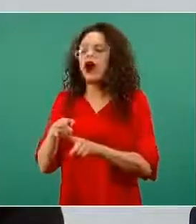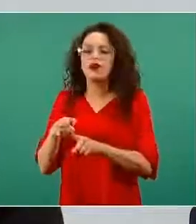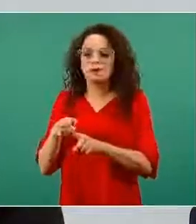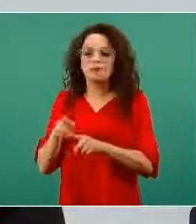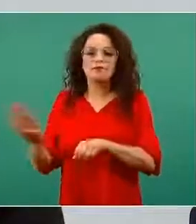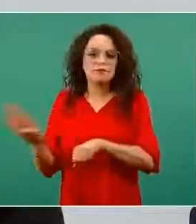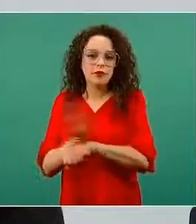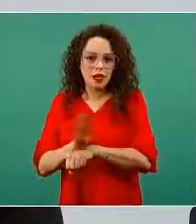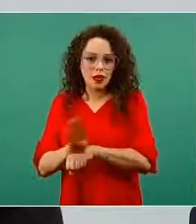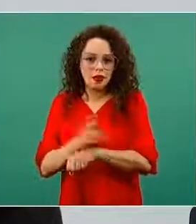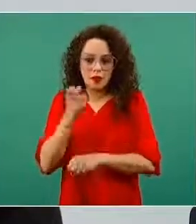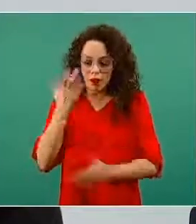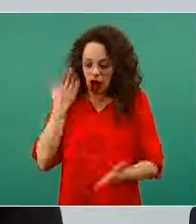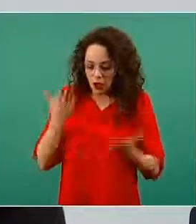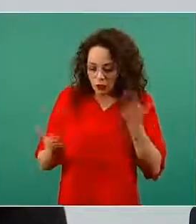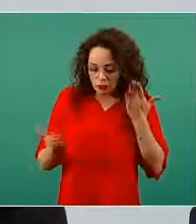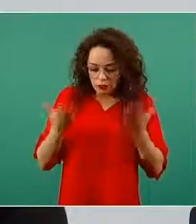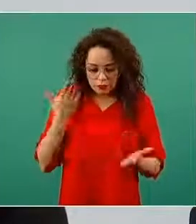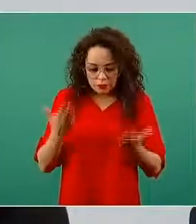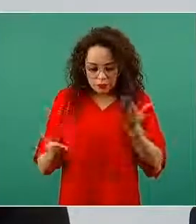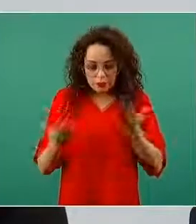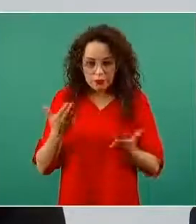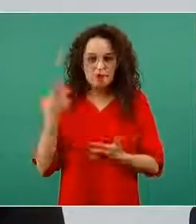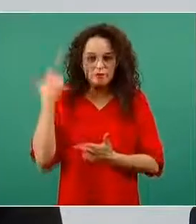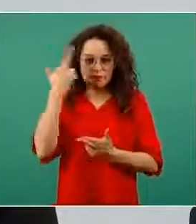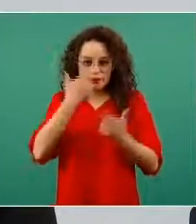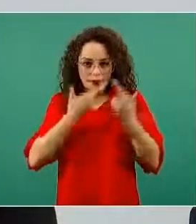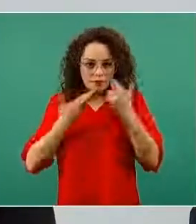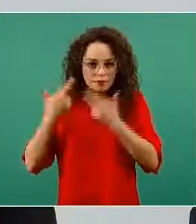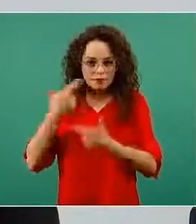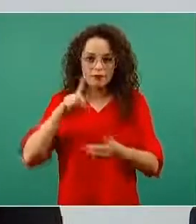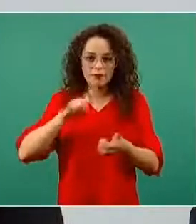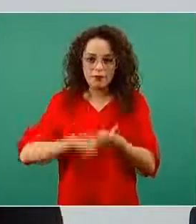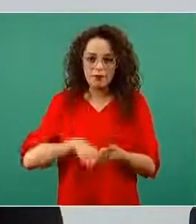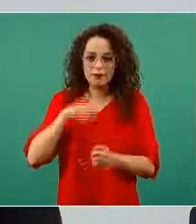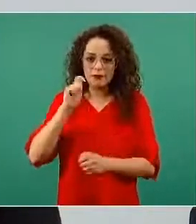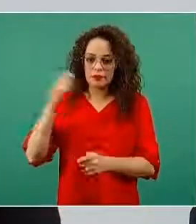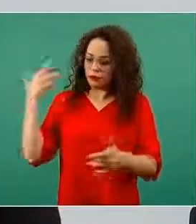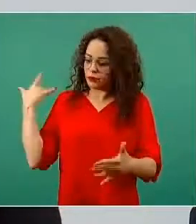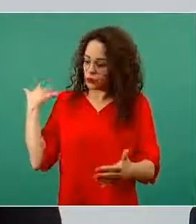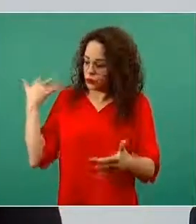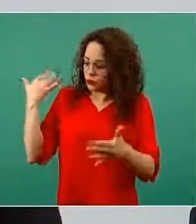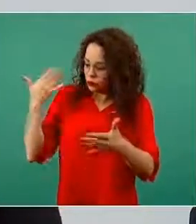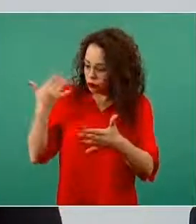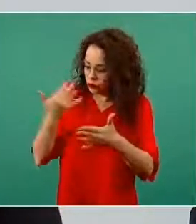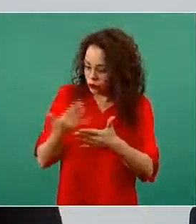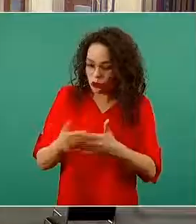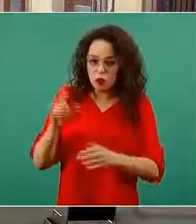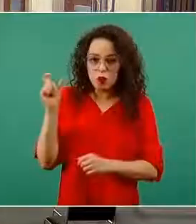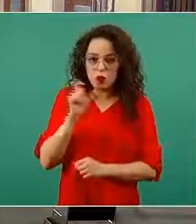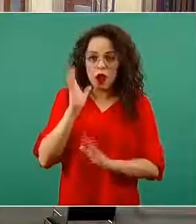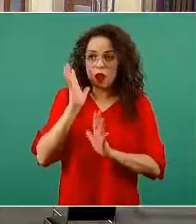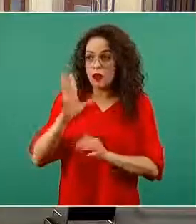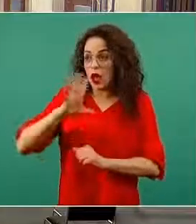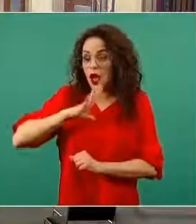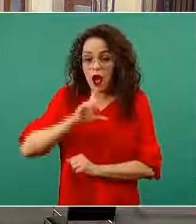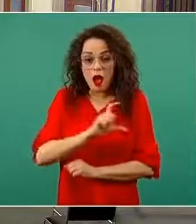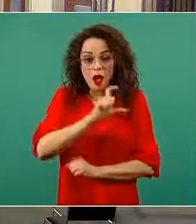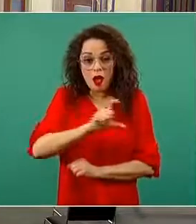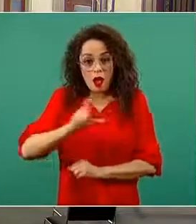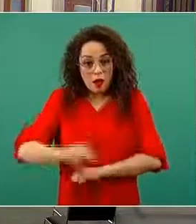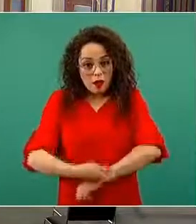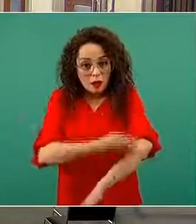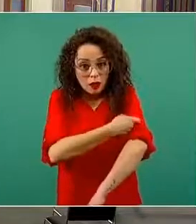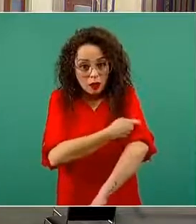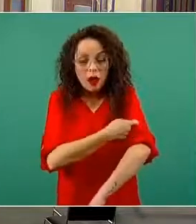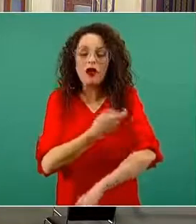eso que haciendo este recorrido tanto histórico del momento desde cuando se tienen disponibles las vacunas y